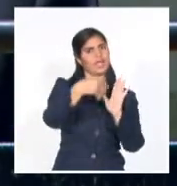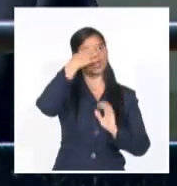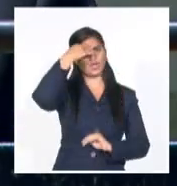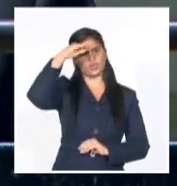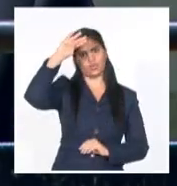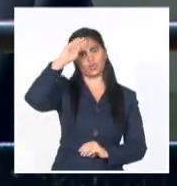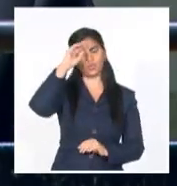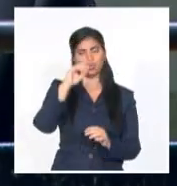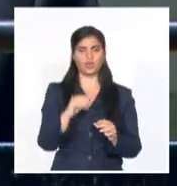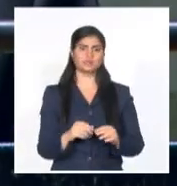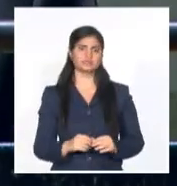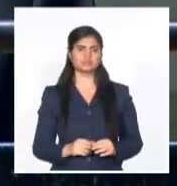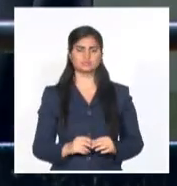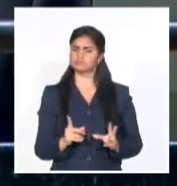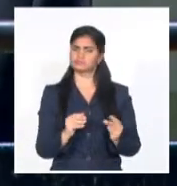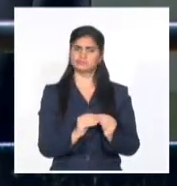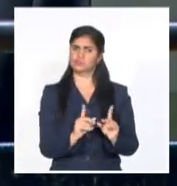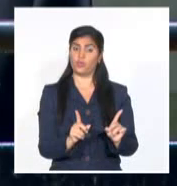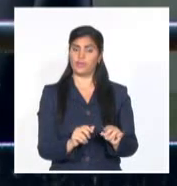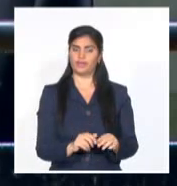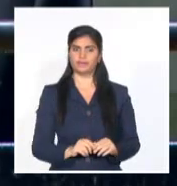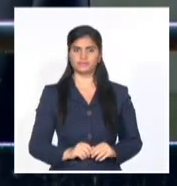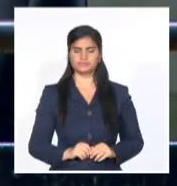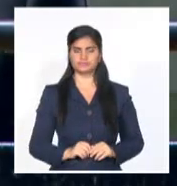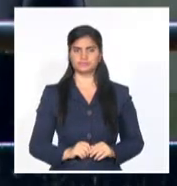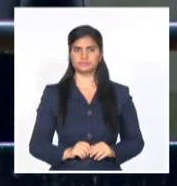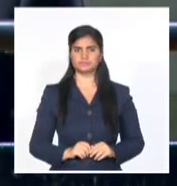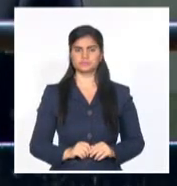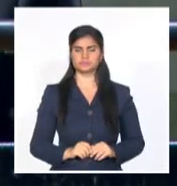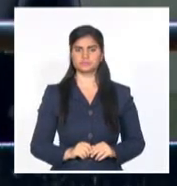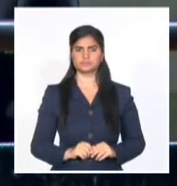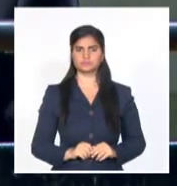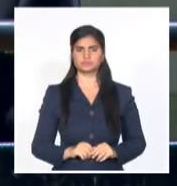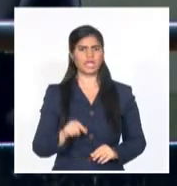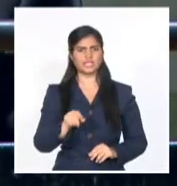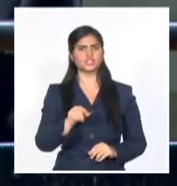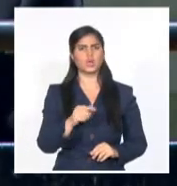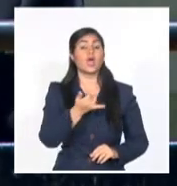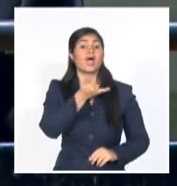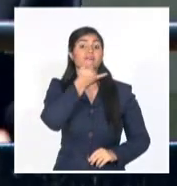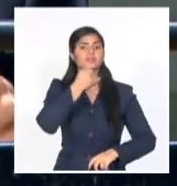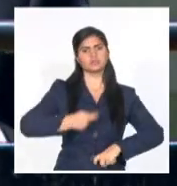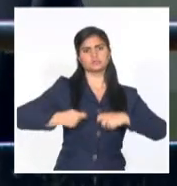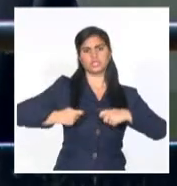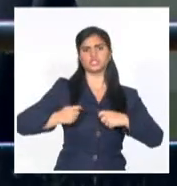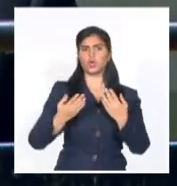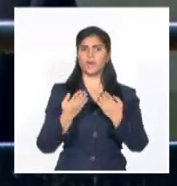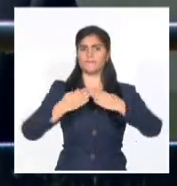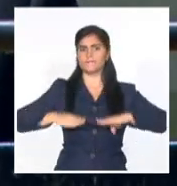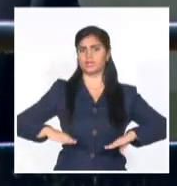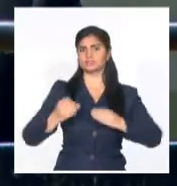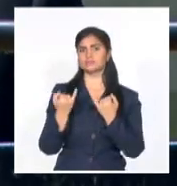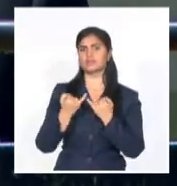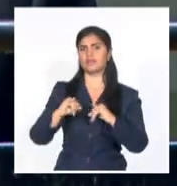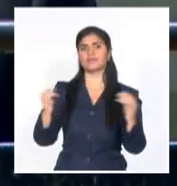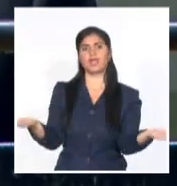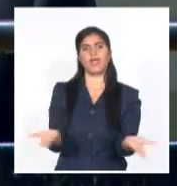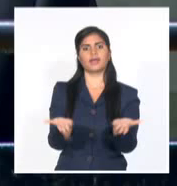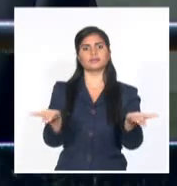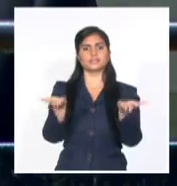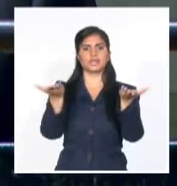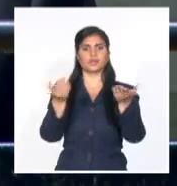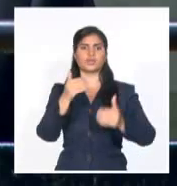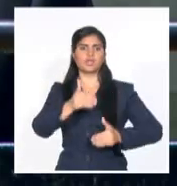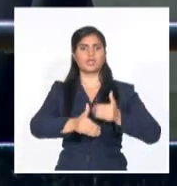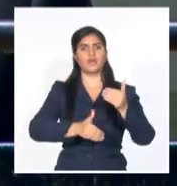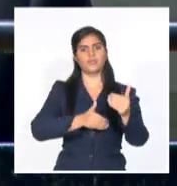un pueblo entero del derecho a la paz, a la libre determinación, al desarrollo y al